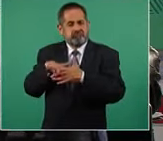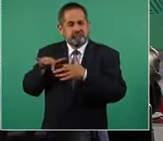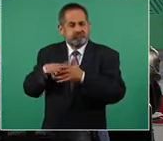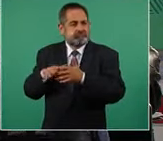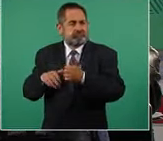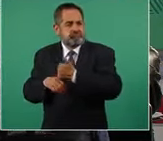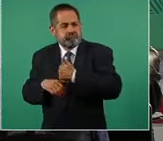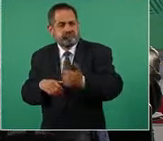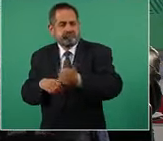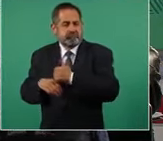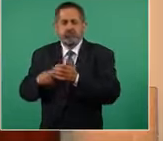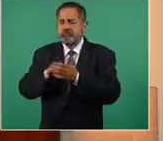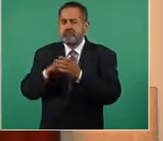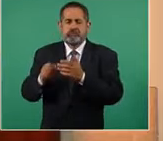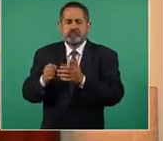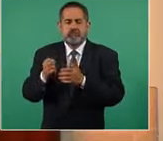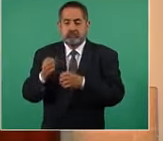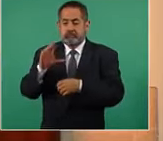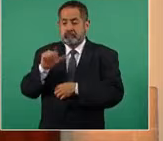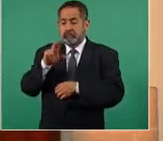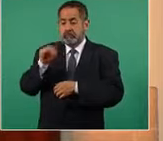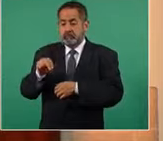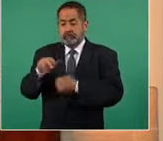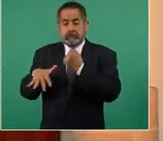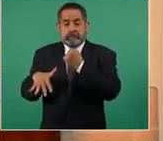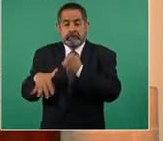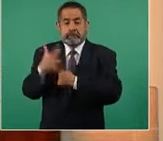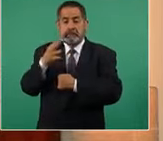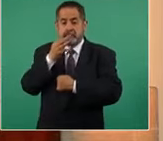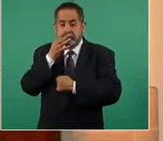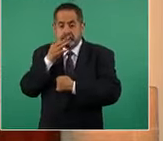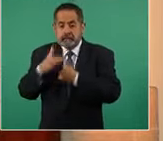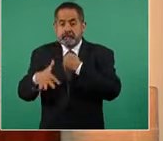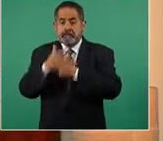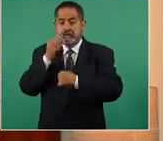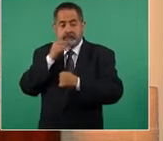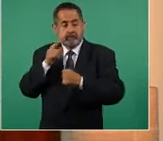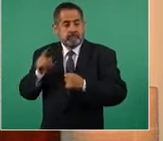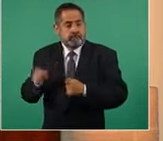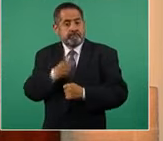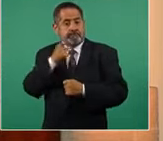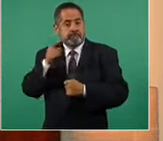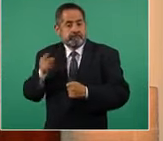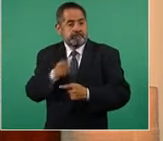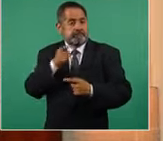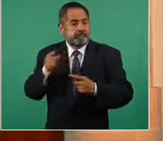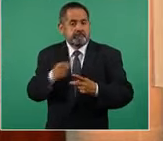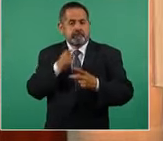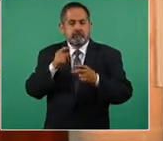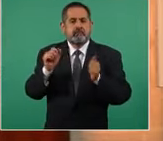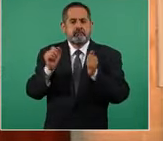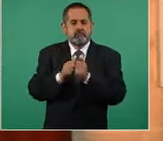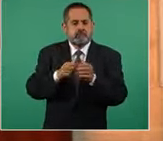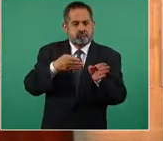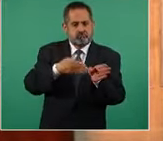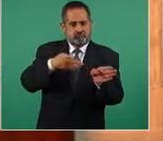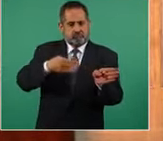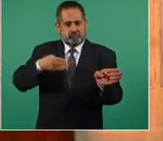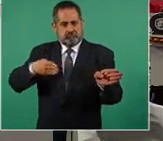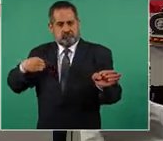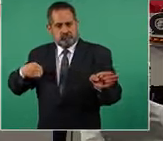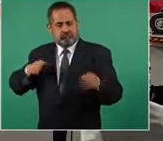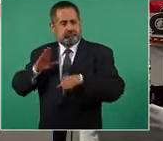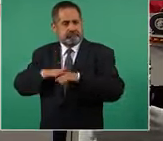que en los primeros años estén saliendo de Cancún cada 15 minutos un tren y posteriormente van a ir aumentando el número de vagones o las frecuencias. La que